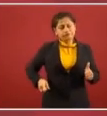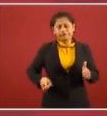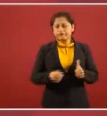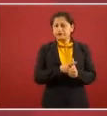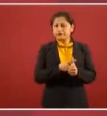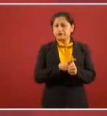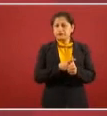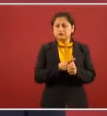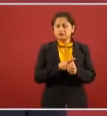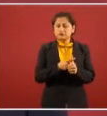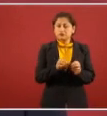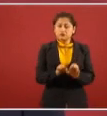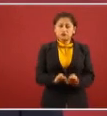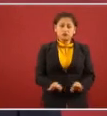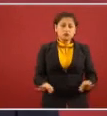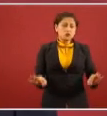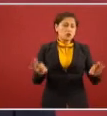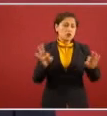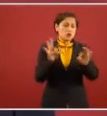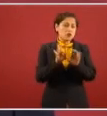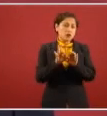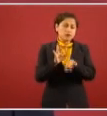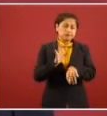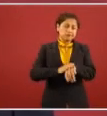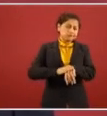más importante del país.